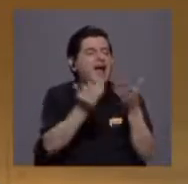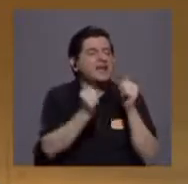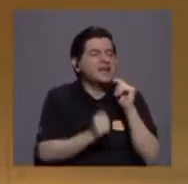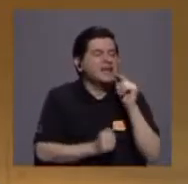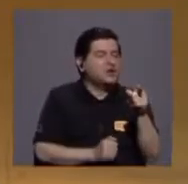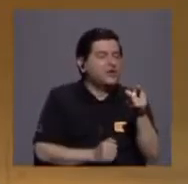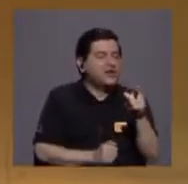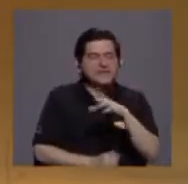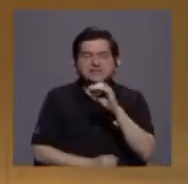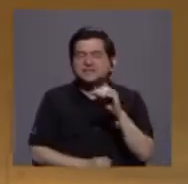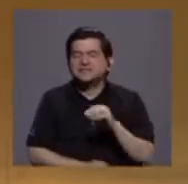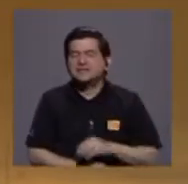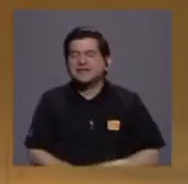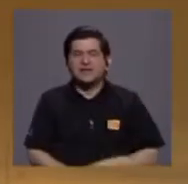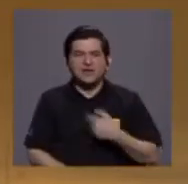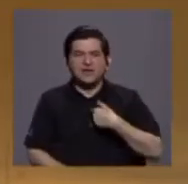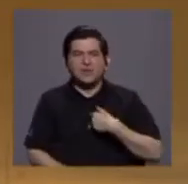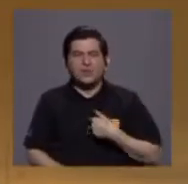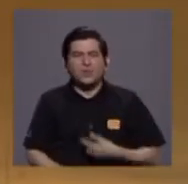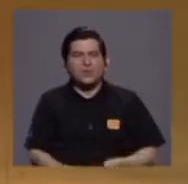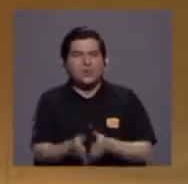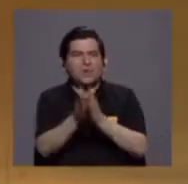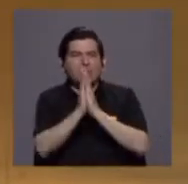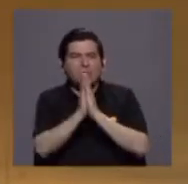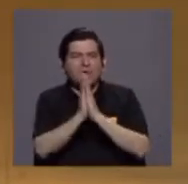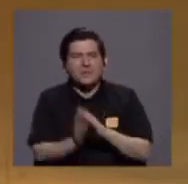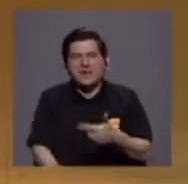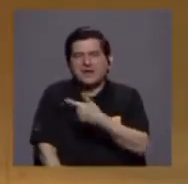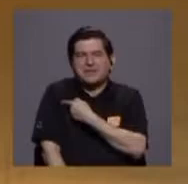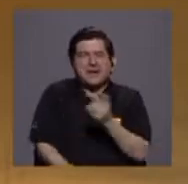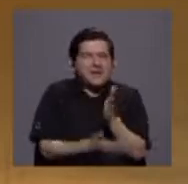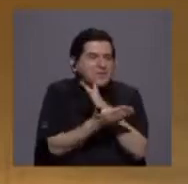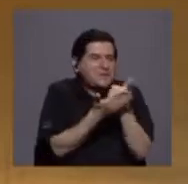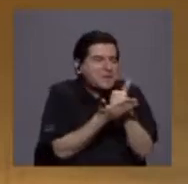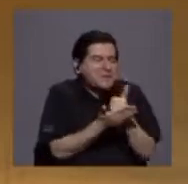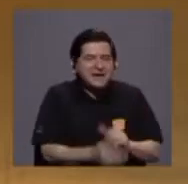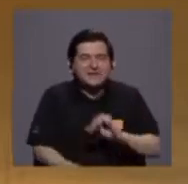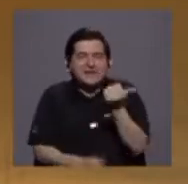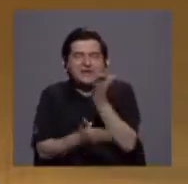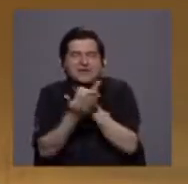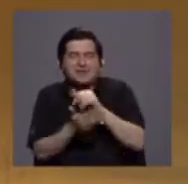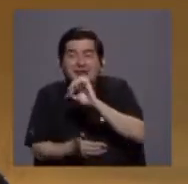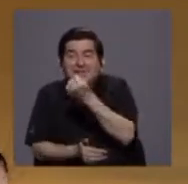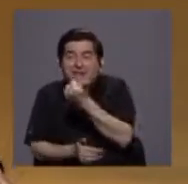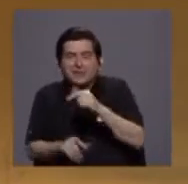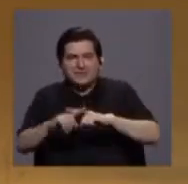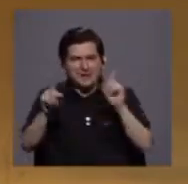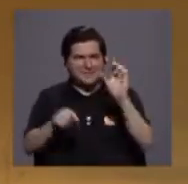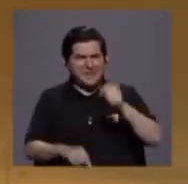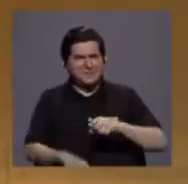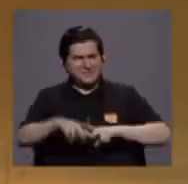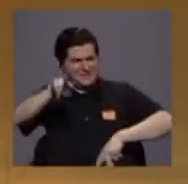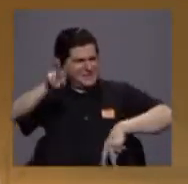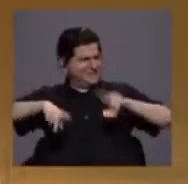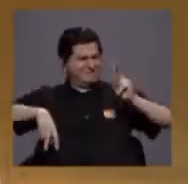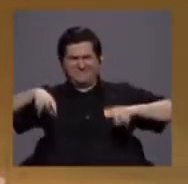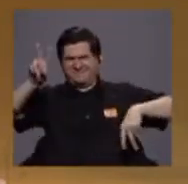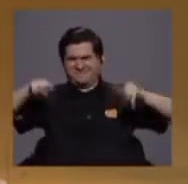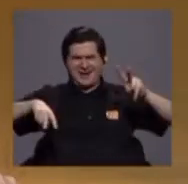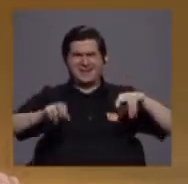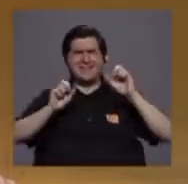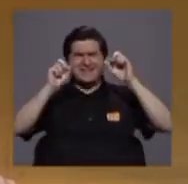deme bueno, uno todavía no puede pedir, vacúneme un poquito con esta y otro poquito, pero sí hay una variedad